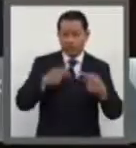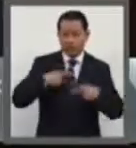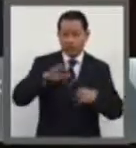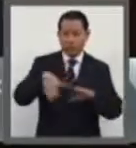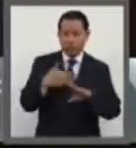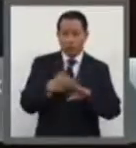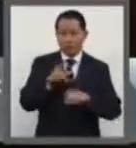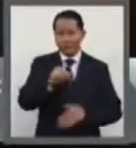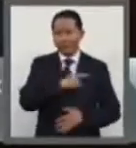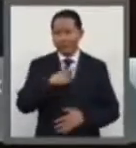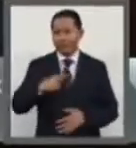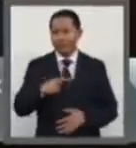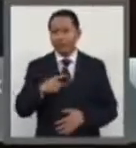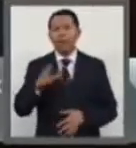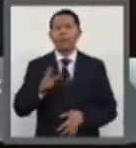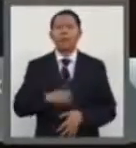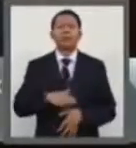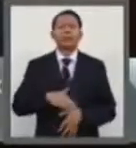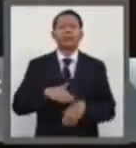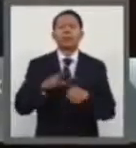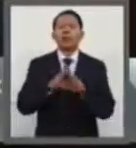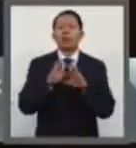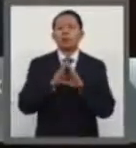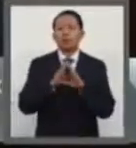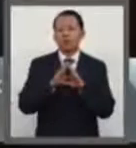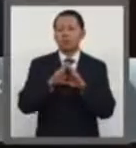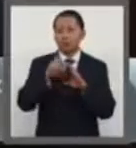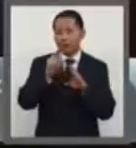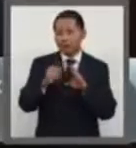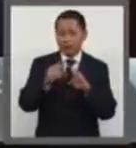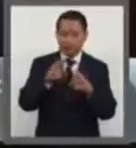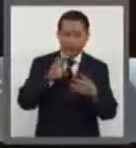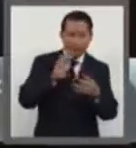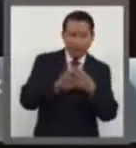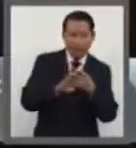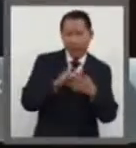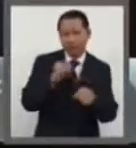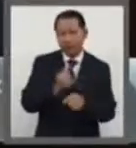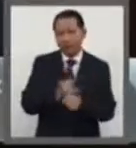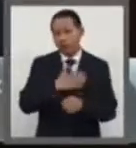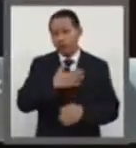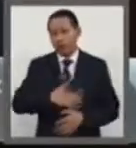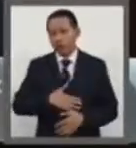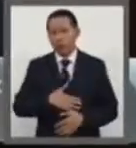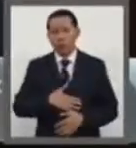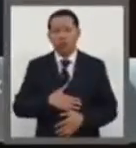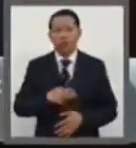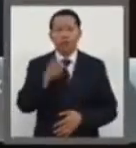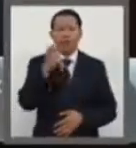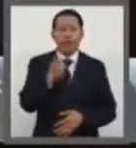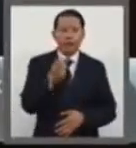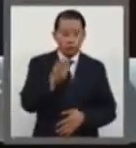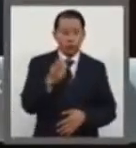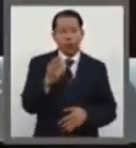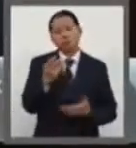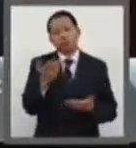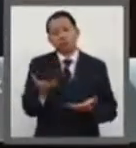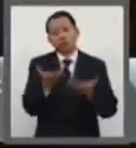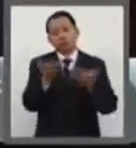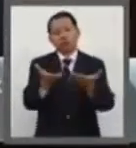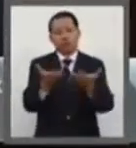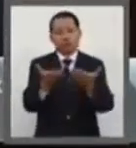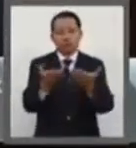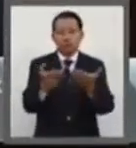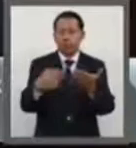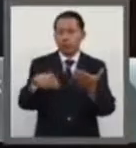las personas, mucho más si se tiene encarcelado injustamente. Por lo anterior, someto a su